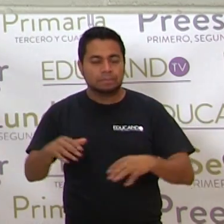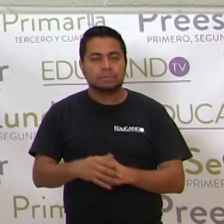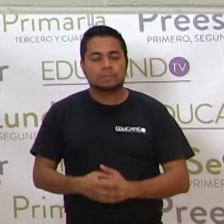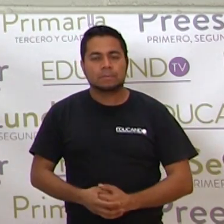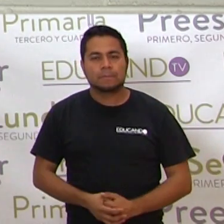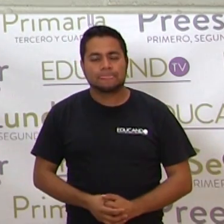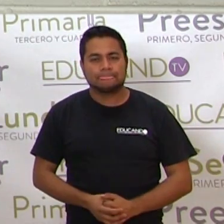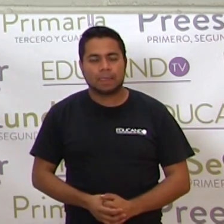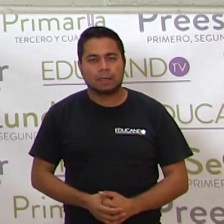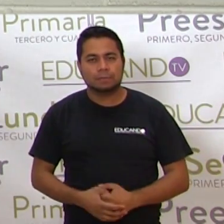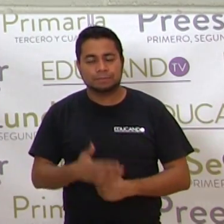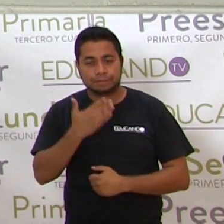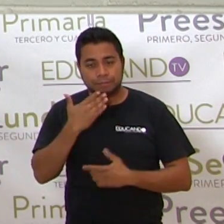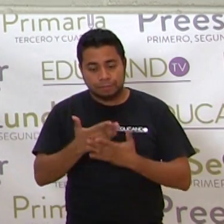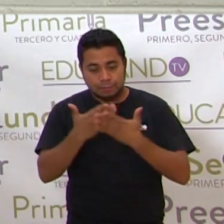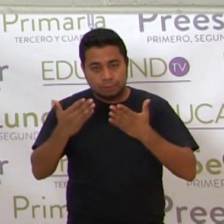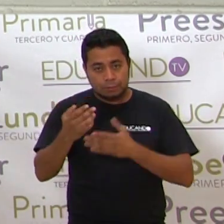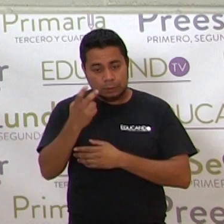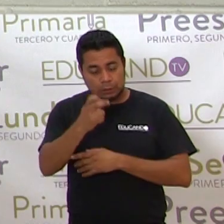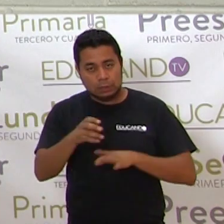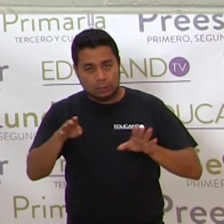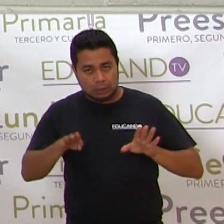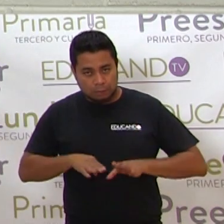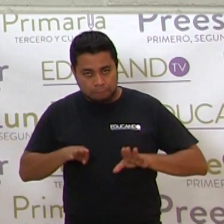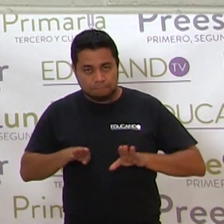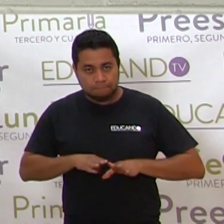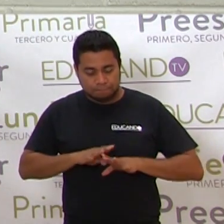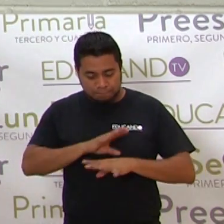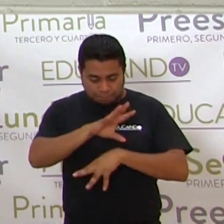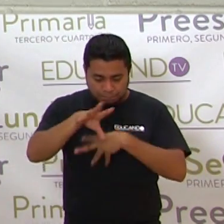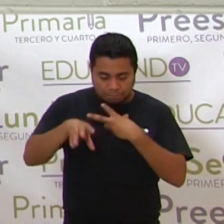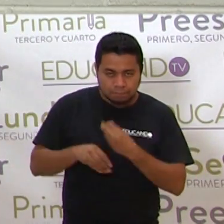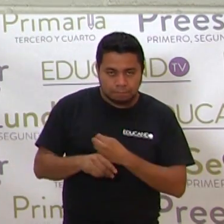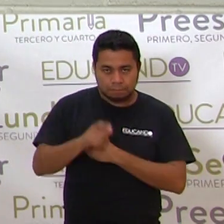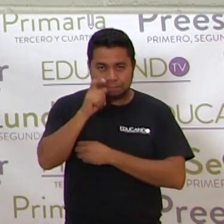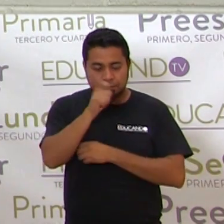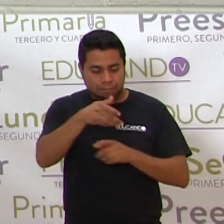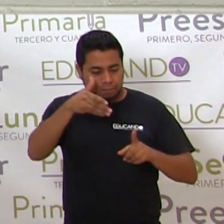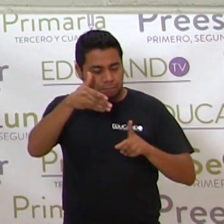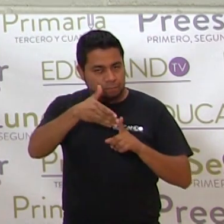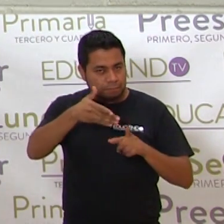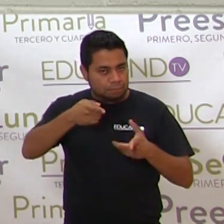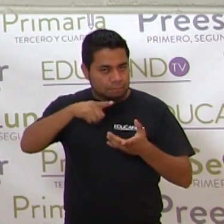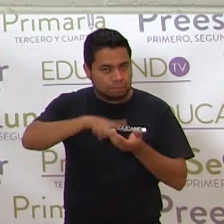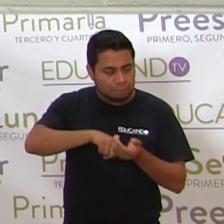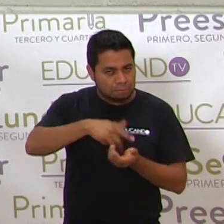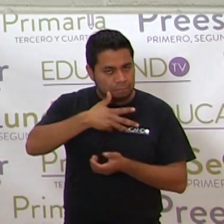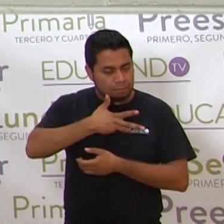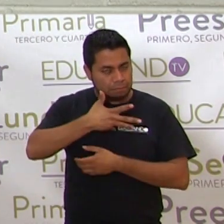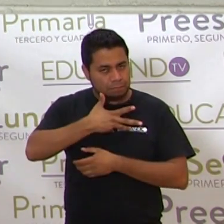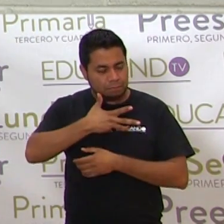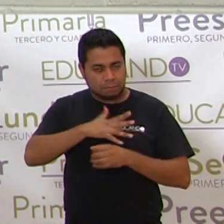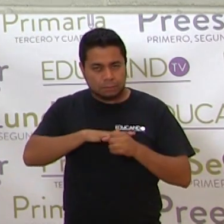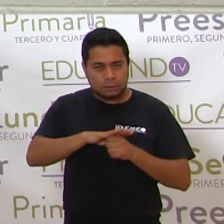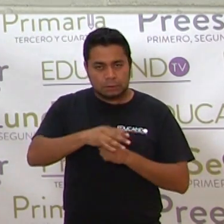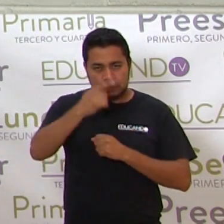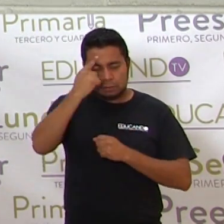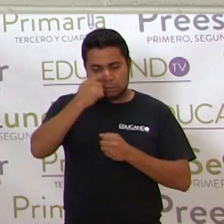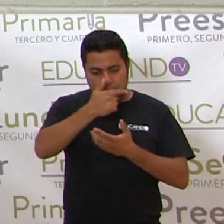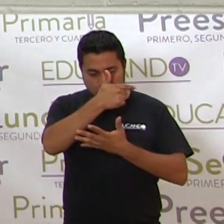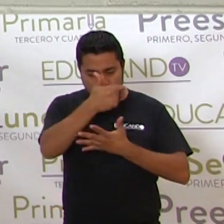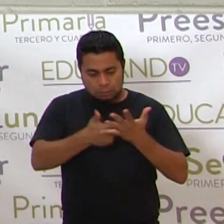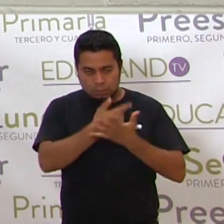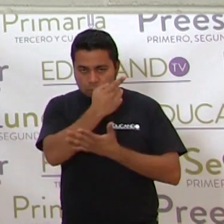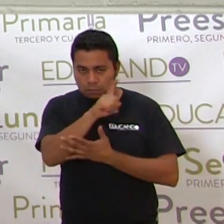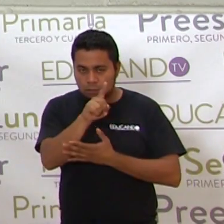sí, todas estas características ya reúnen de manera muy central lo que son los guiones de